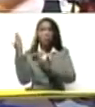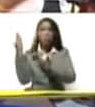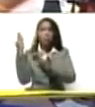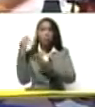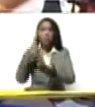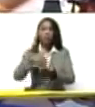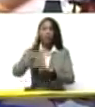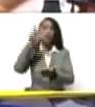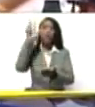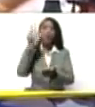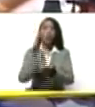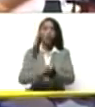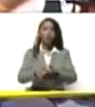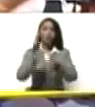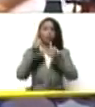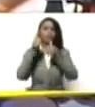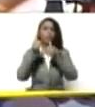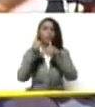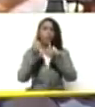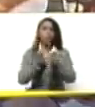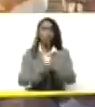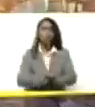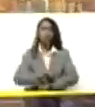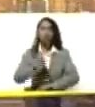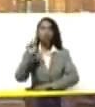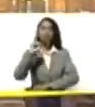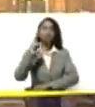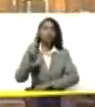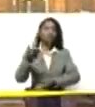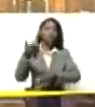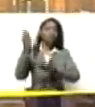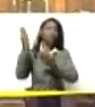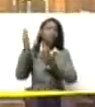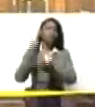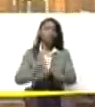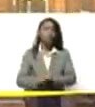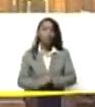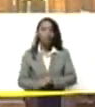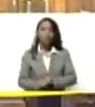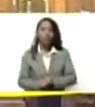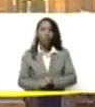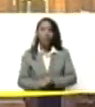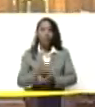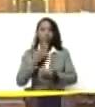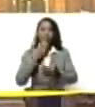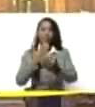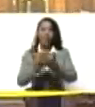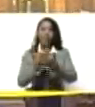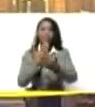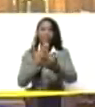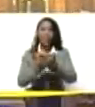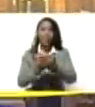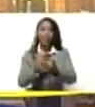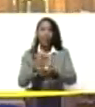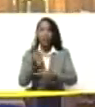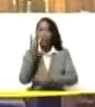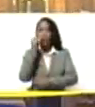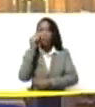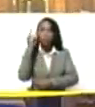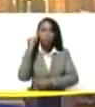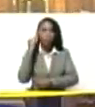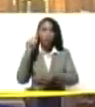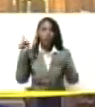en elecciones nosotros fuimos unas elecciones con lealtad absoluta a la constitución